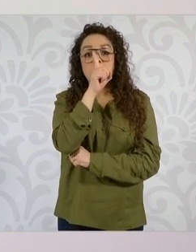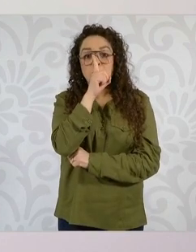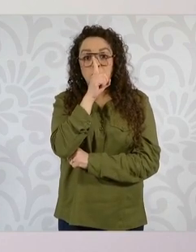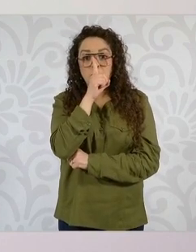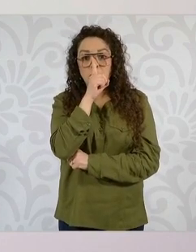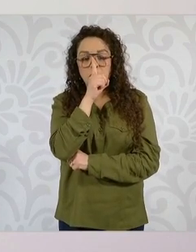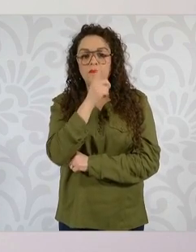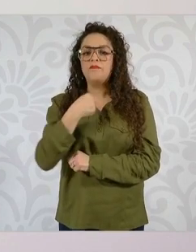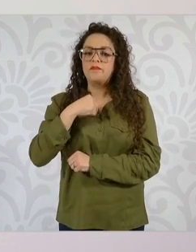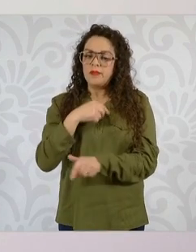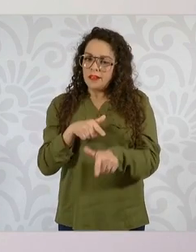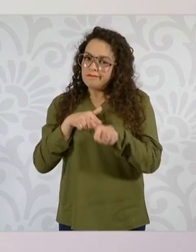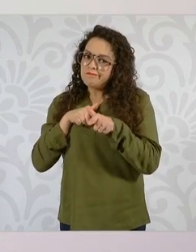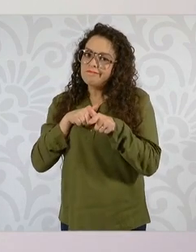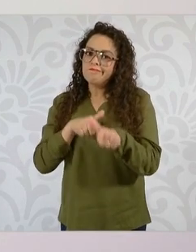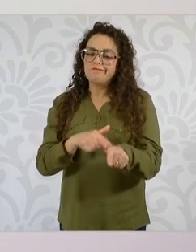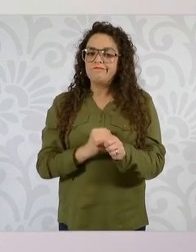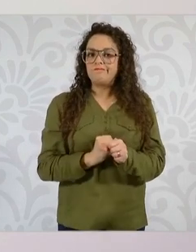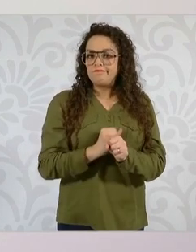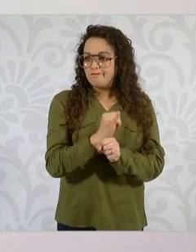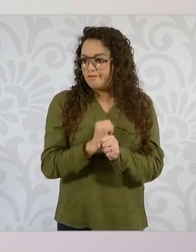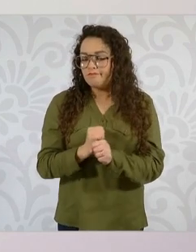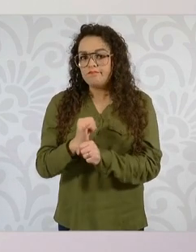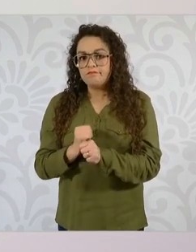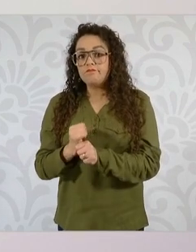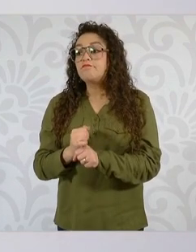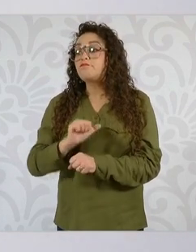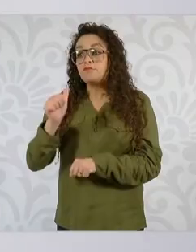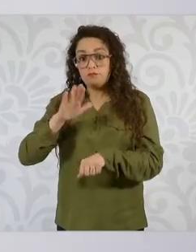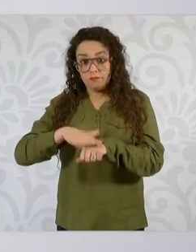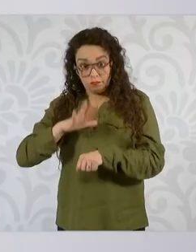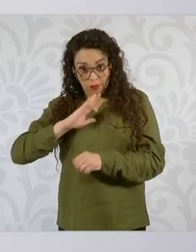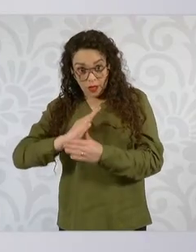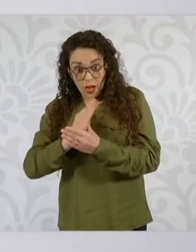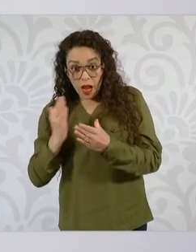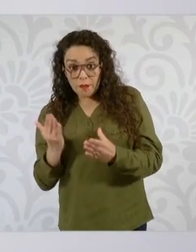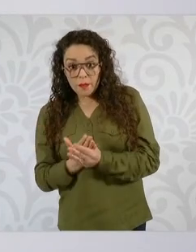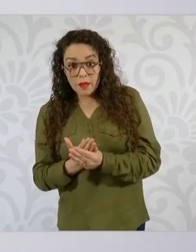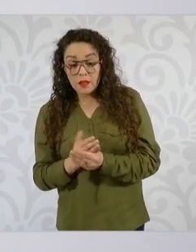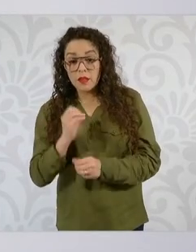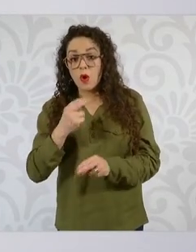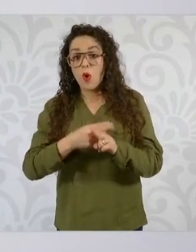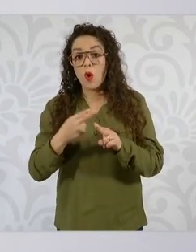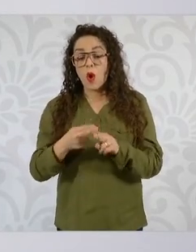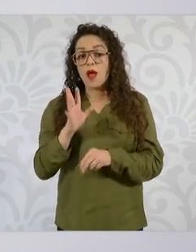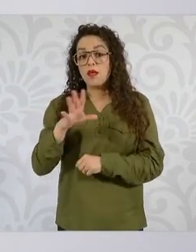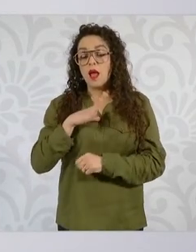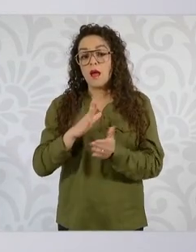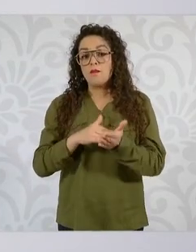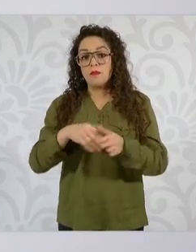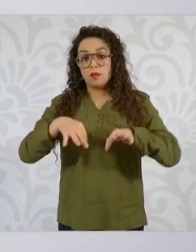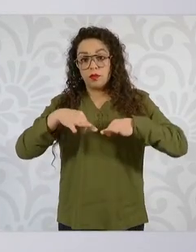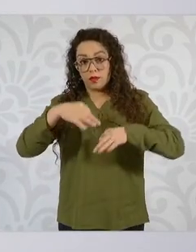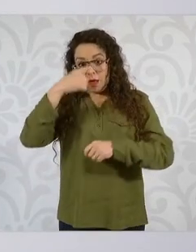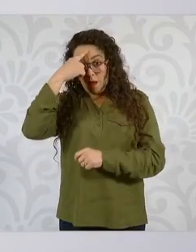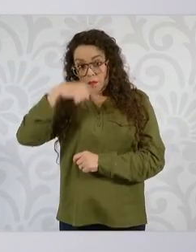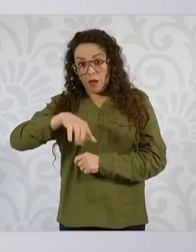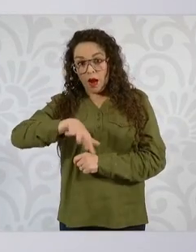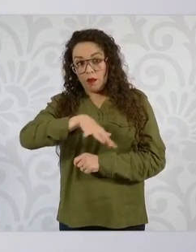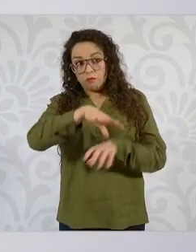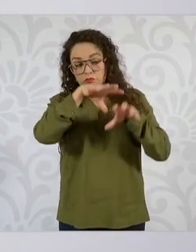ver si hay otros casos en donde hay investigaciones o incluso ya órdenes de aprehensión contra Genaro García Luna